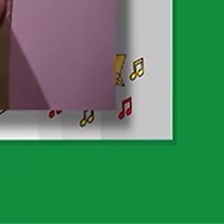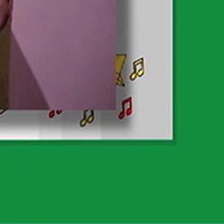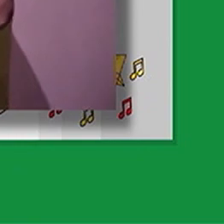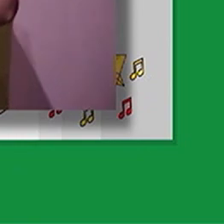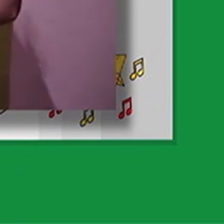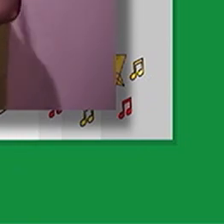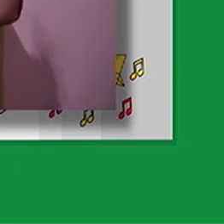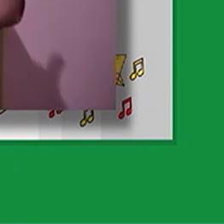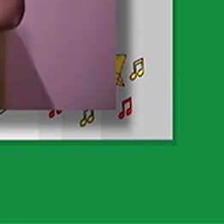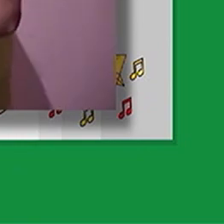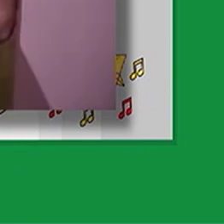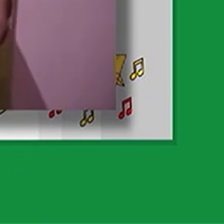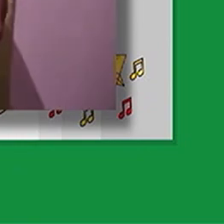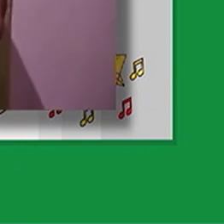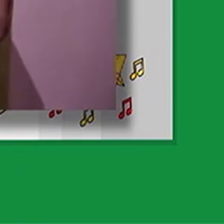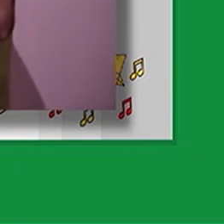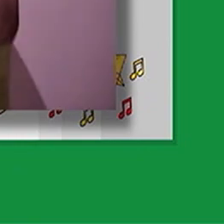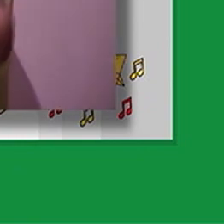recorrido,